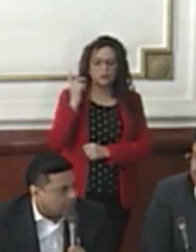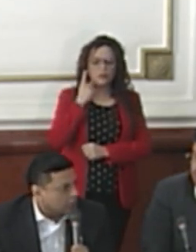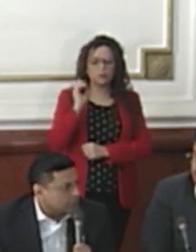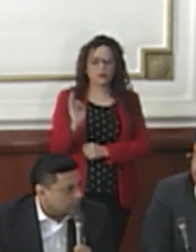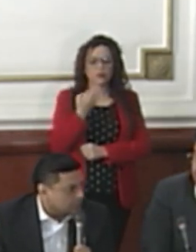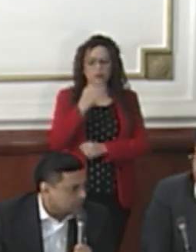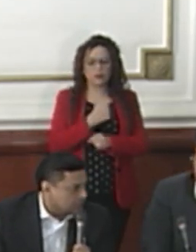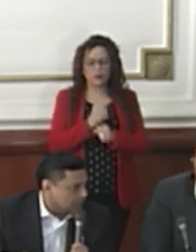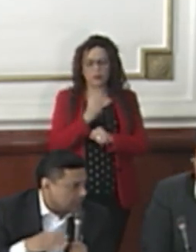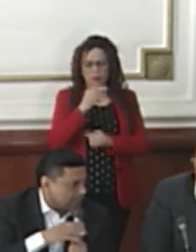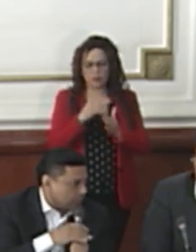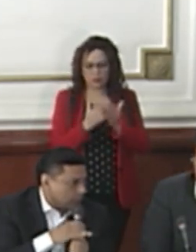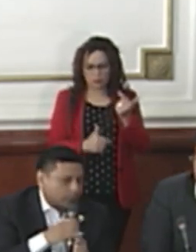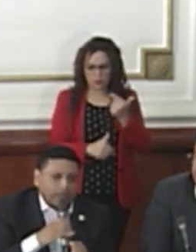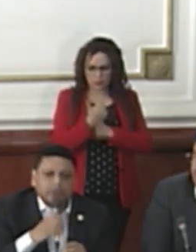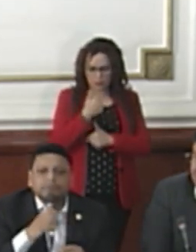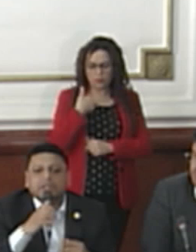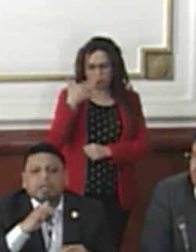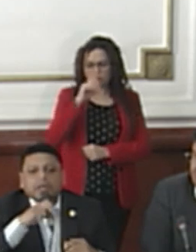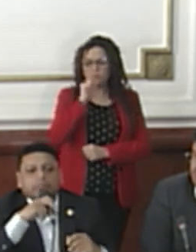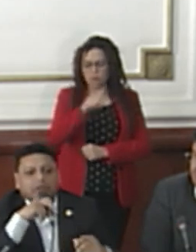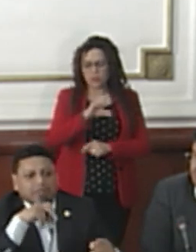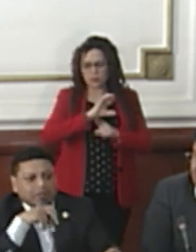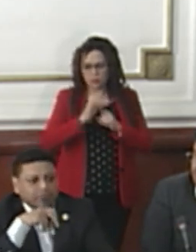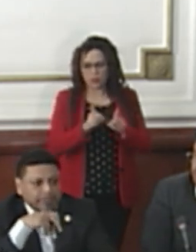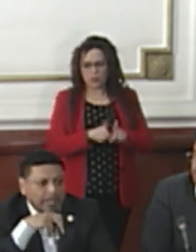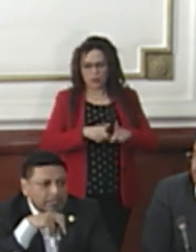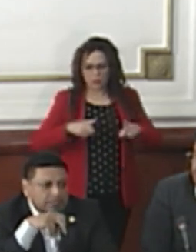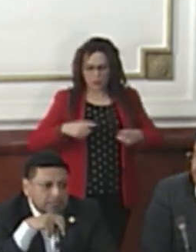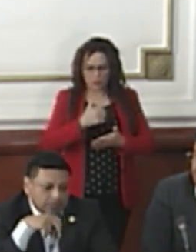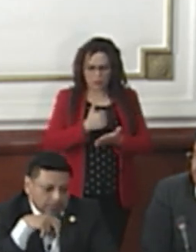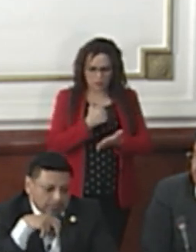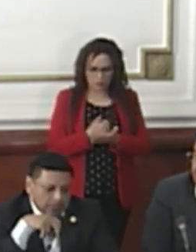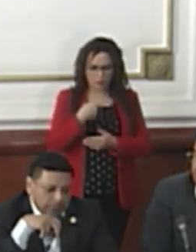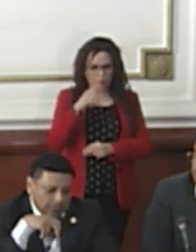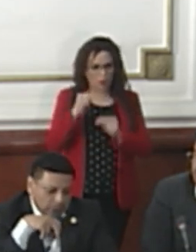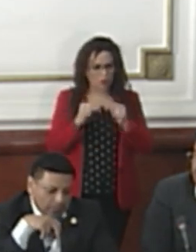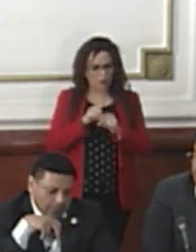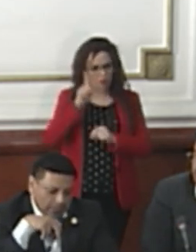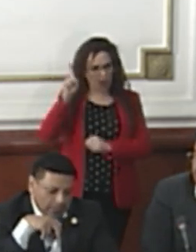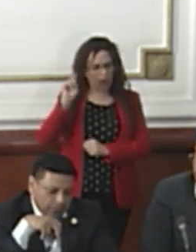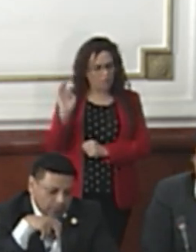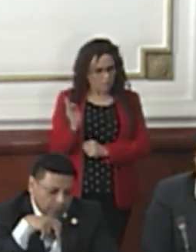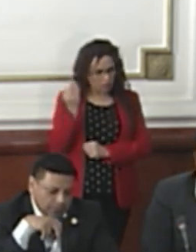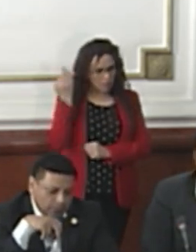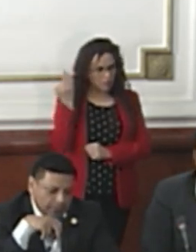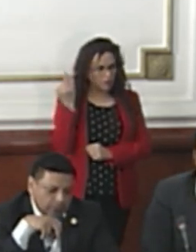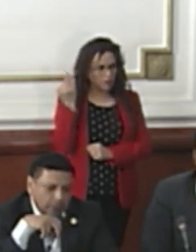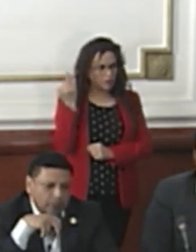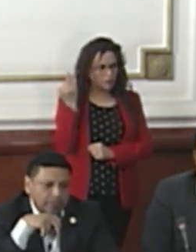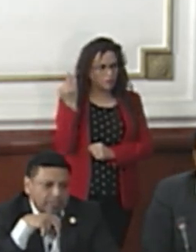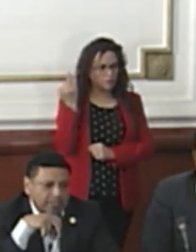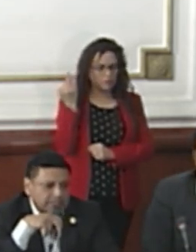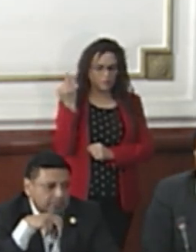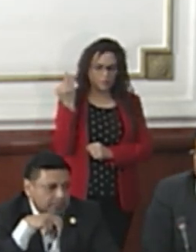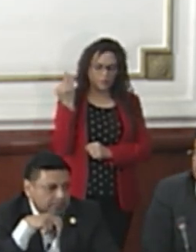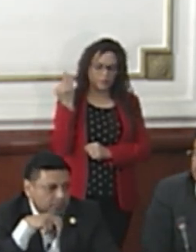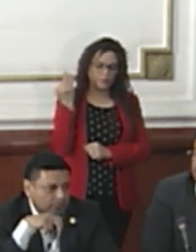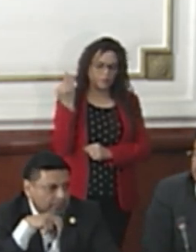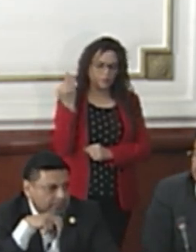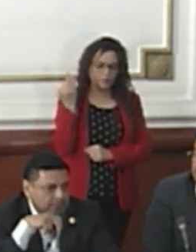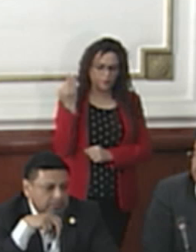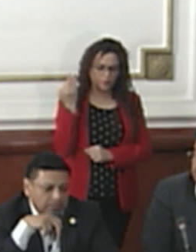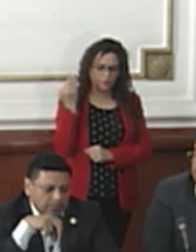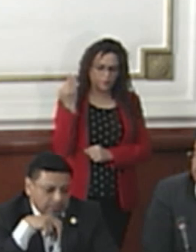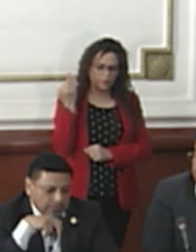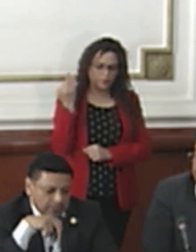tuve la Comisión de Desarrollo Urbano, pero a nivel federal. Me tocaba, por supuesto, ver todo lo de las